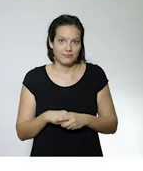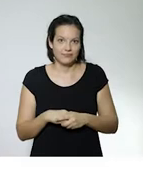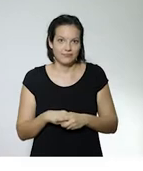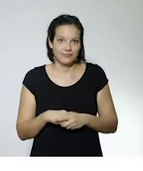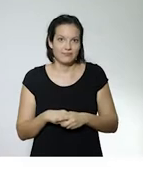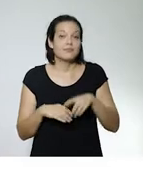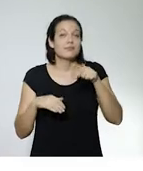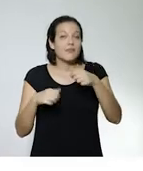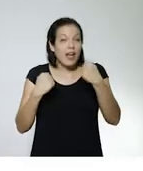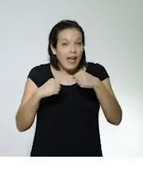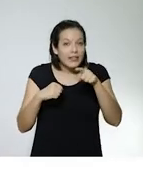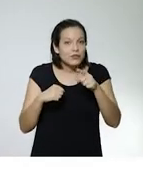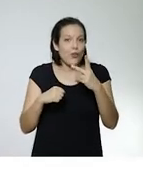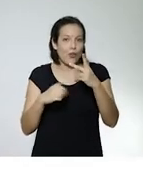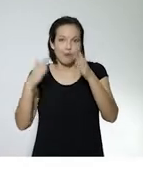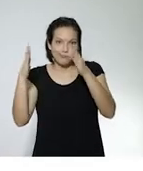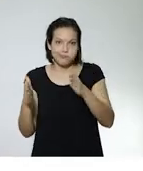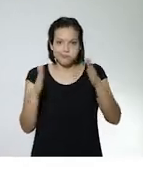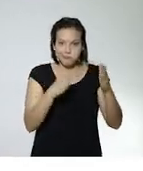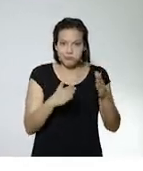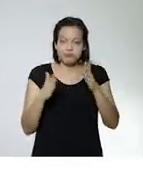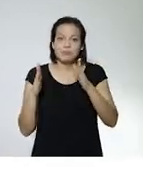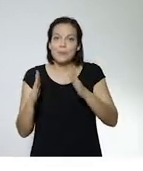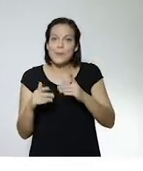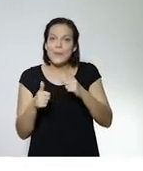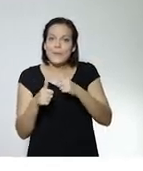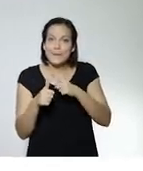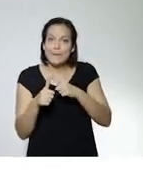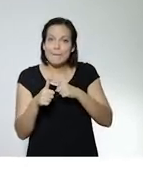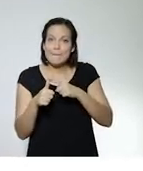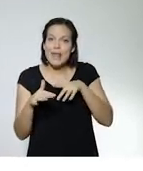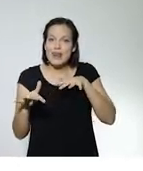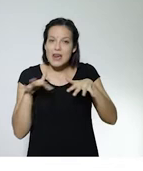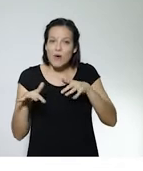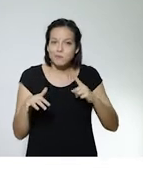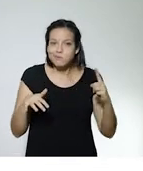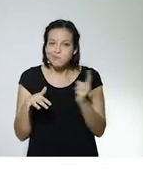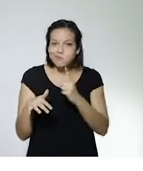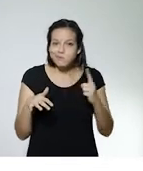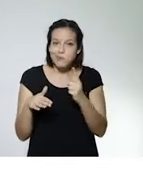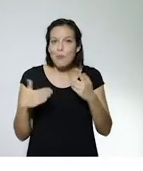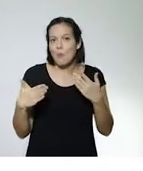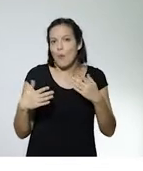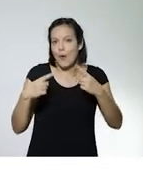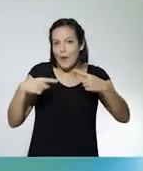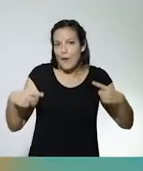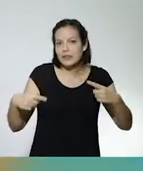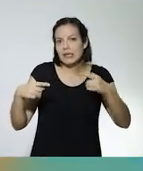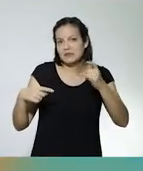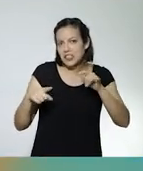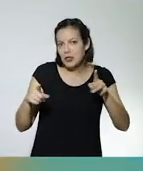Este ejercicio está compuesto por dos partes. Una por desplazamientos, que pueden realizarlo con o sin